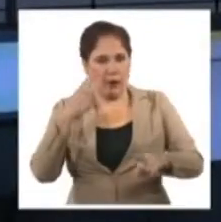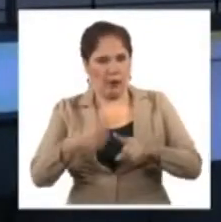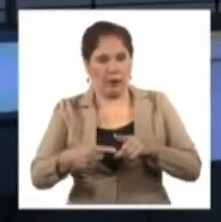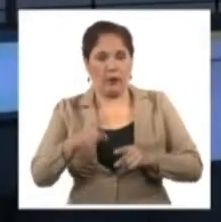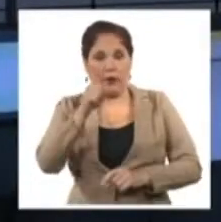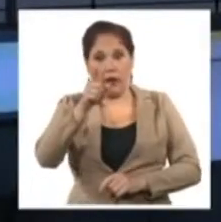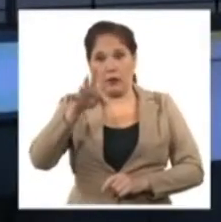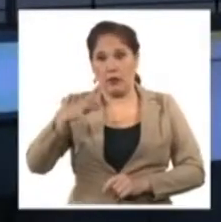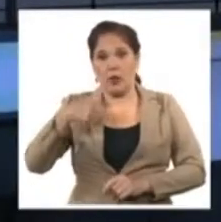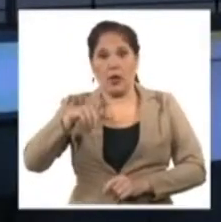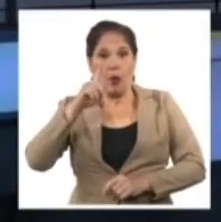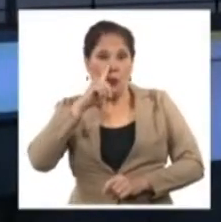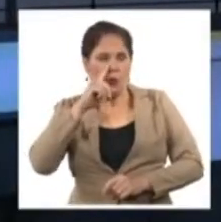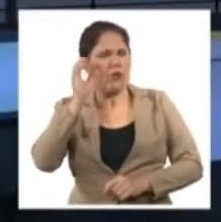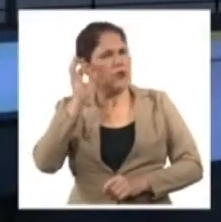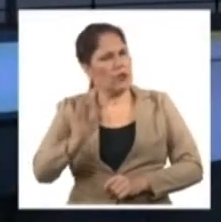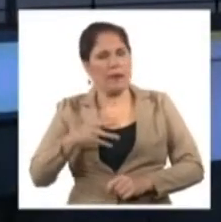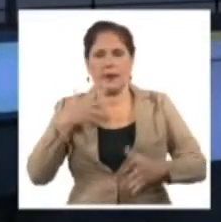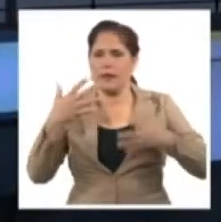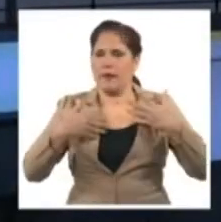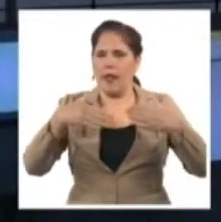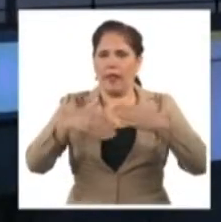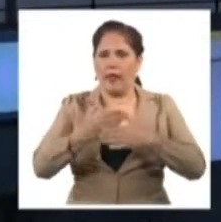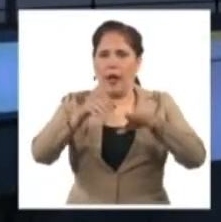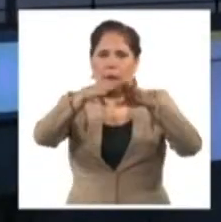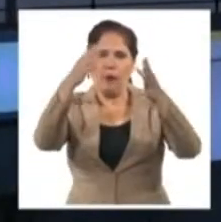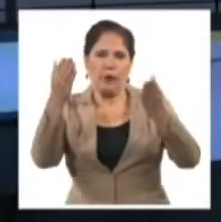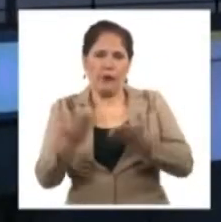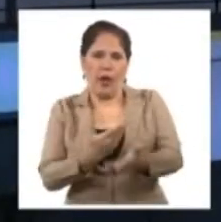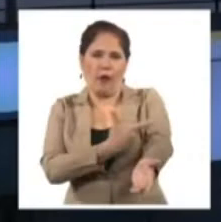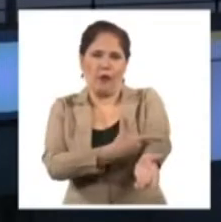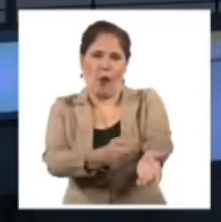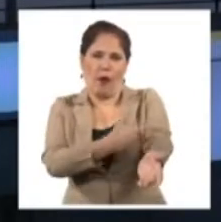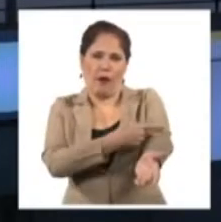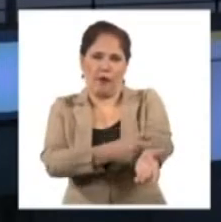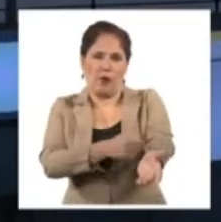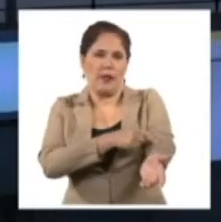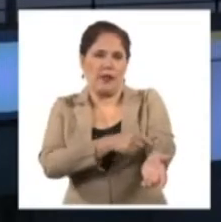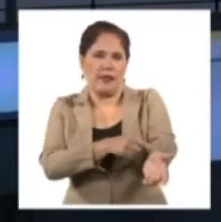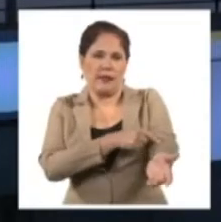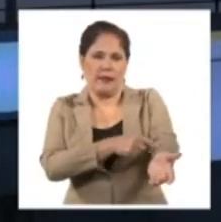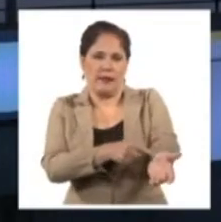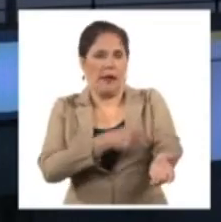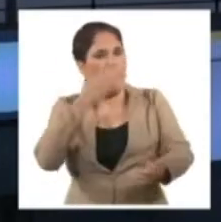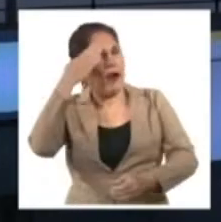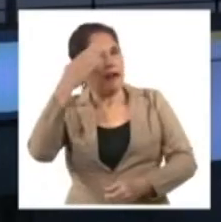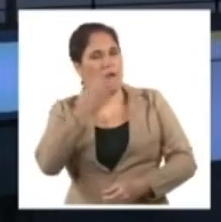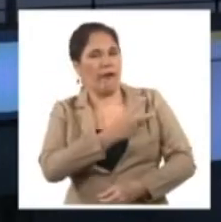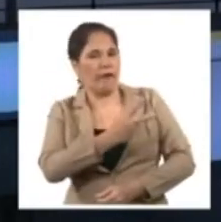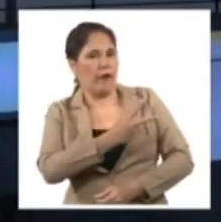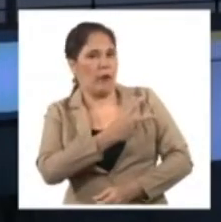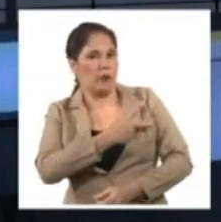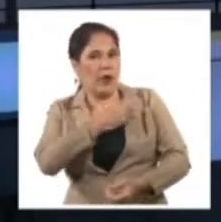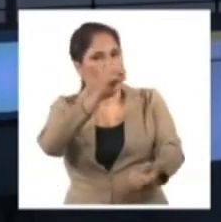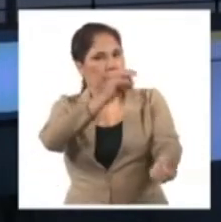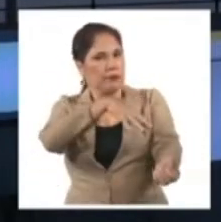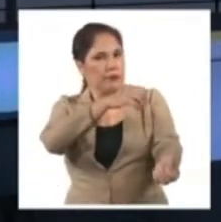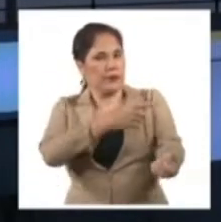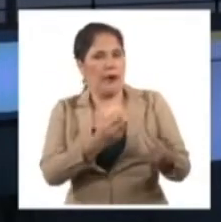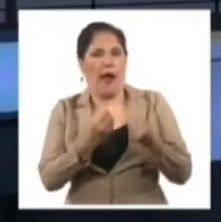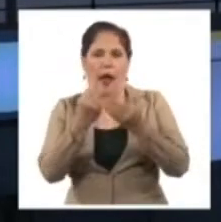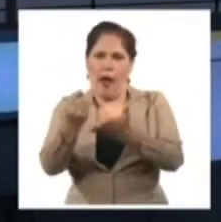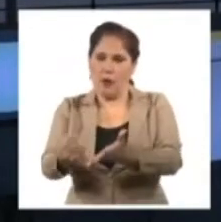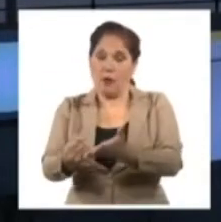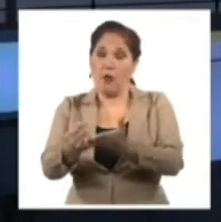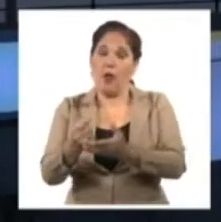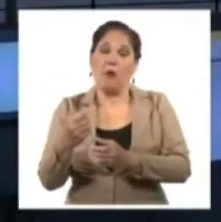El 14 de junio de cada año se celebra el Día Mundial del Donante de Sangre para agradecer a los voluntarios por su aporte